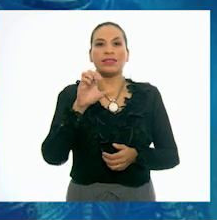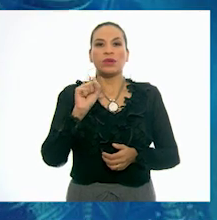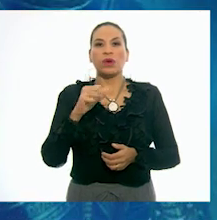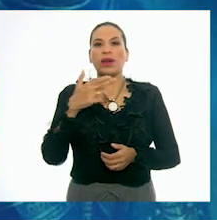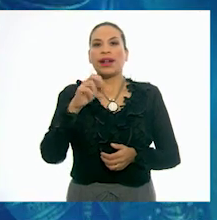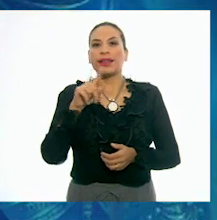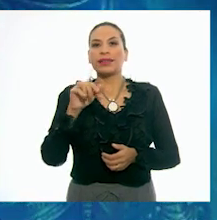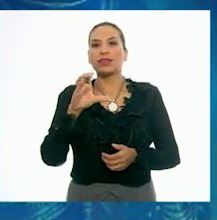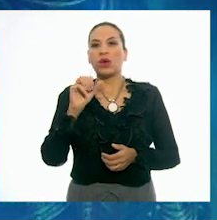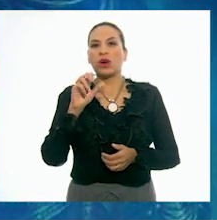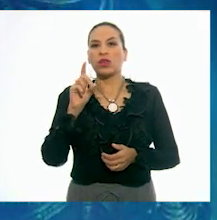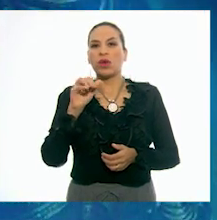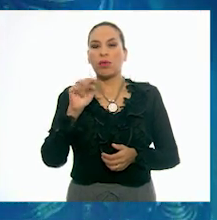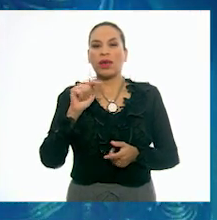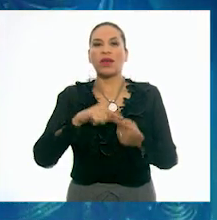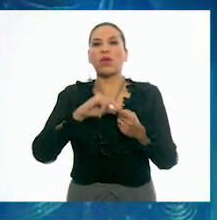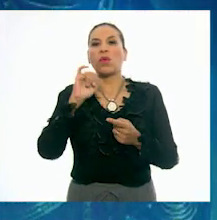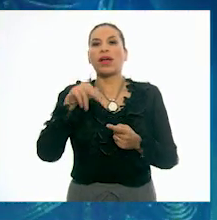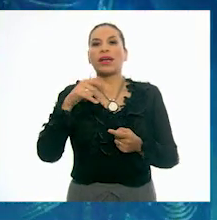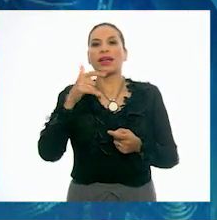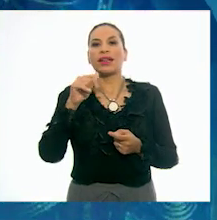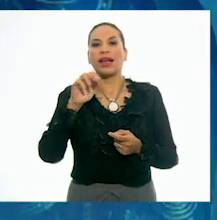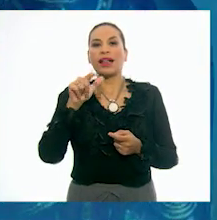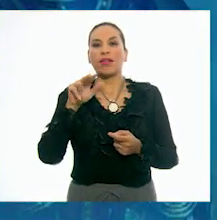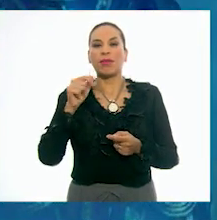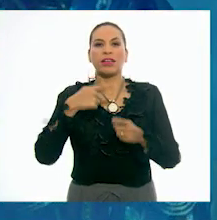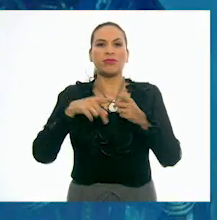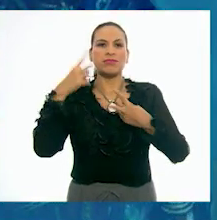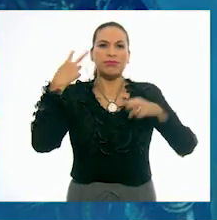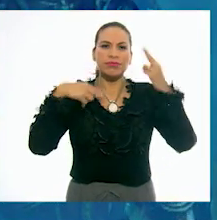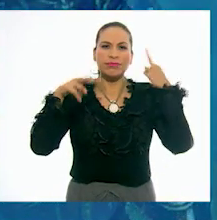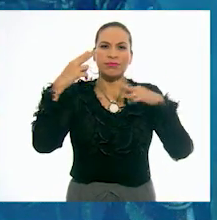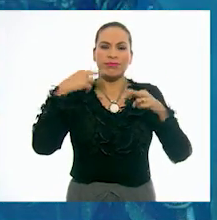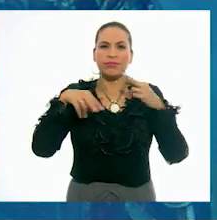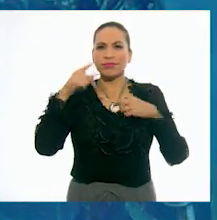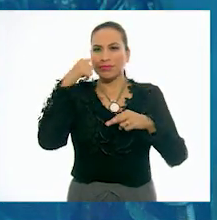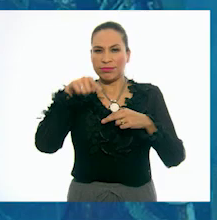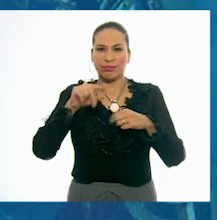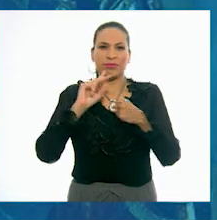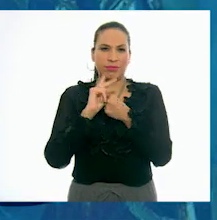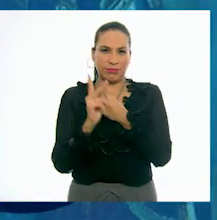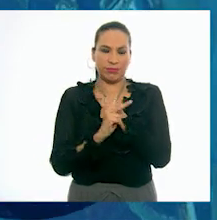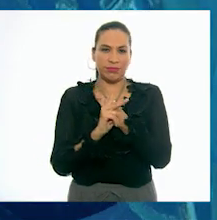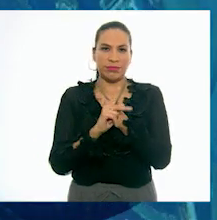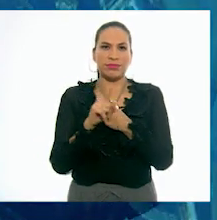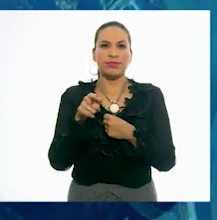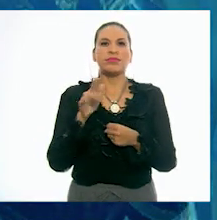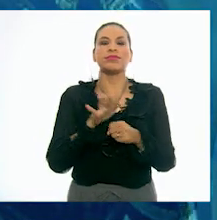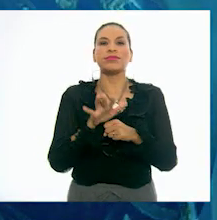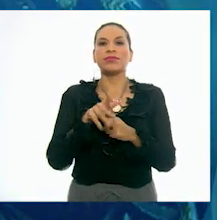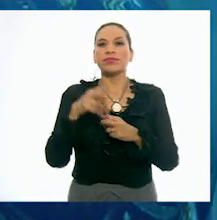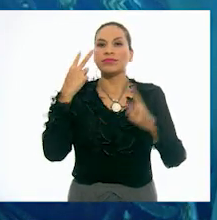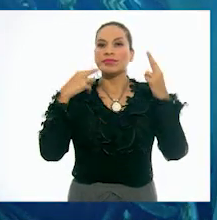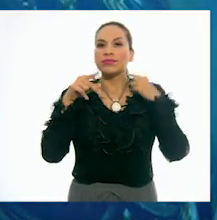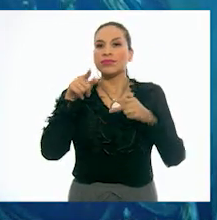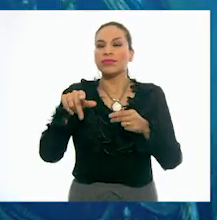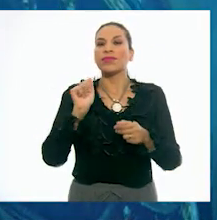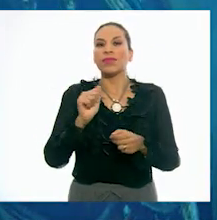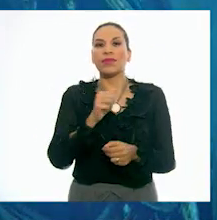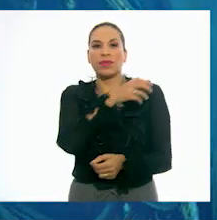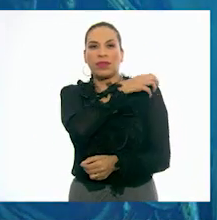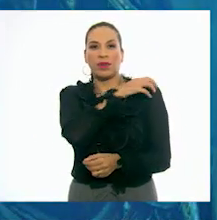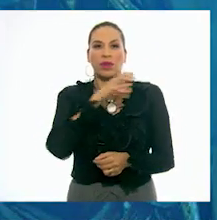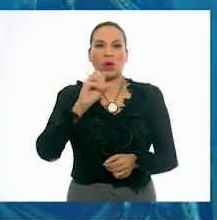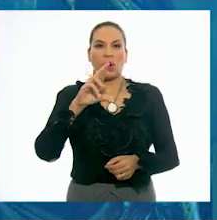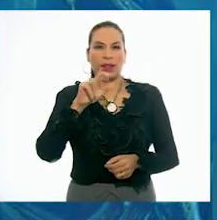de Córdoba y Juan de Grijalva encabezaron las expediciones hacia nuestro país y sería la expedición de Hernán Cortés